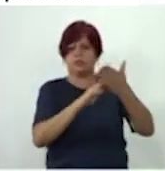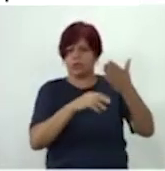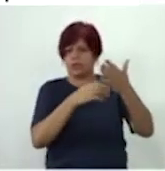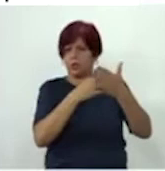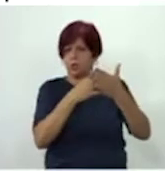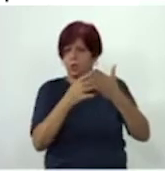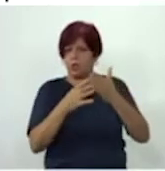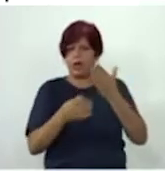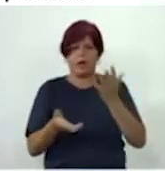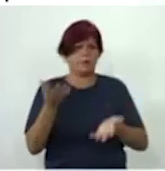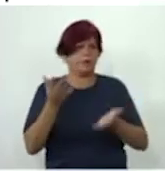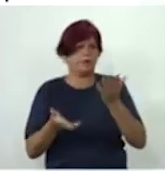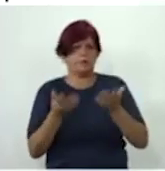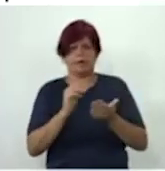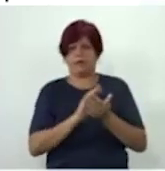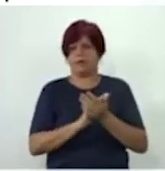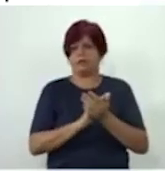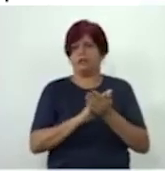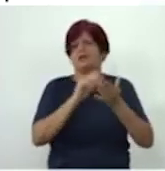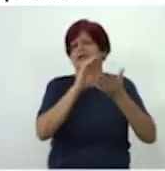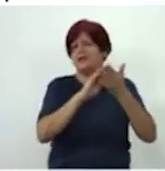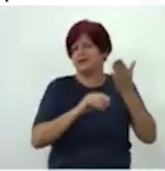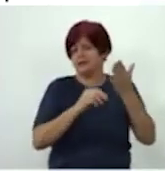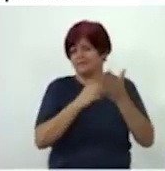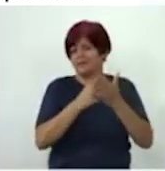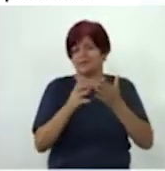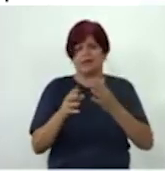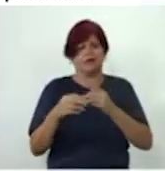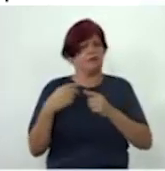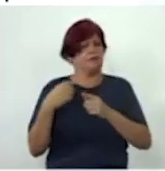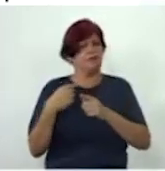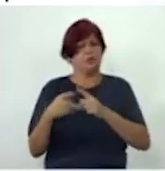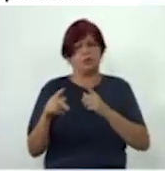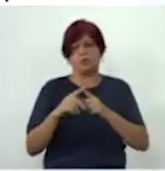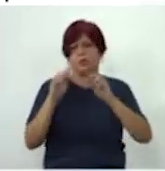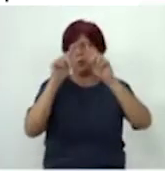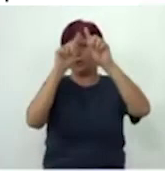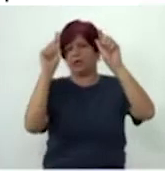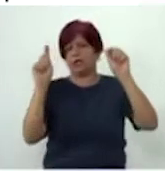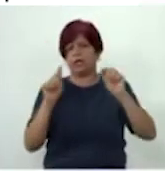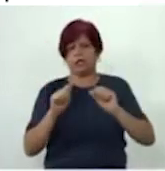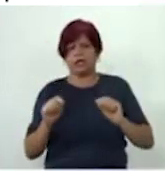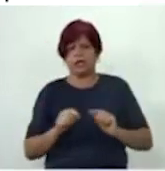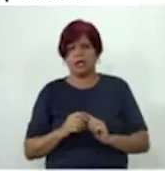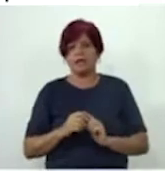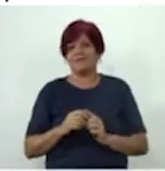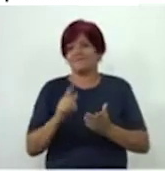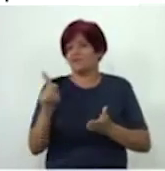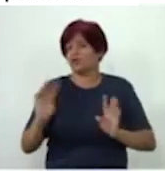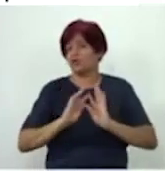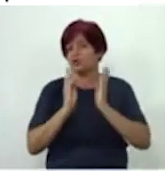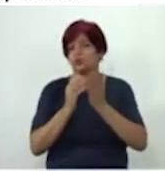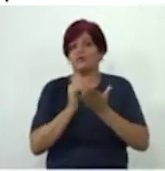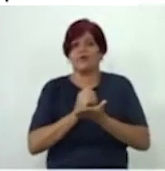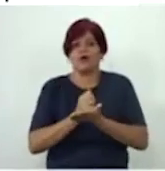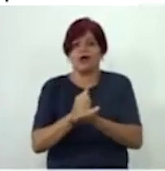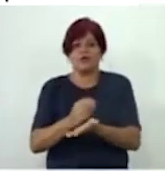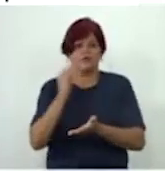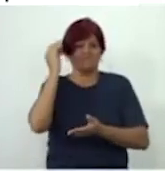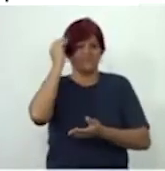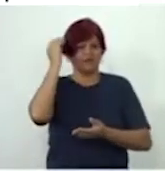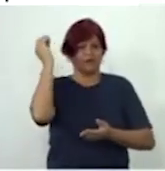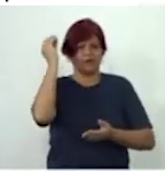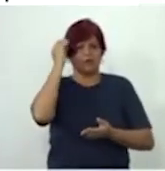puedan realizarse, tablas comparativas, esquemas lógicos que ayuden a comprender el